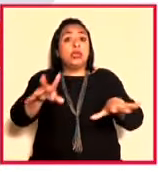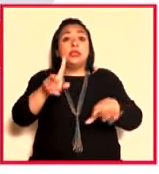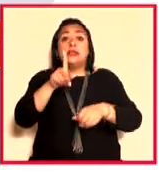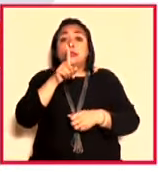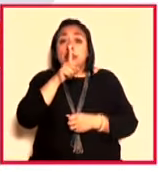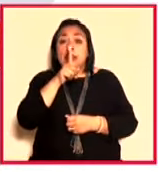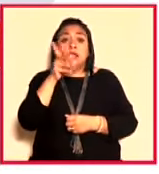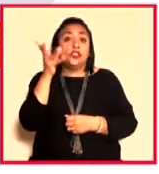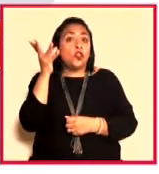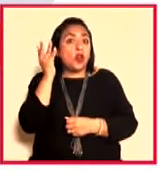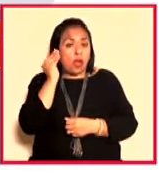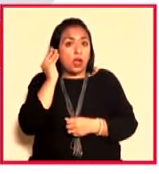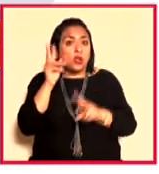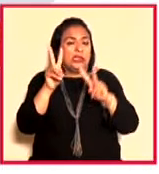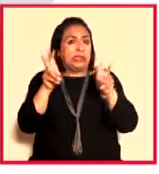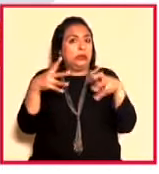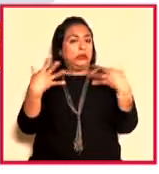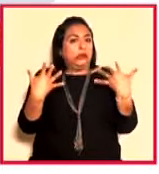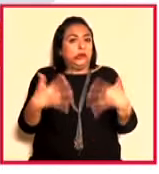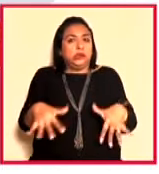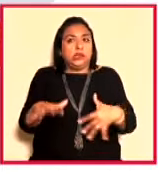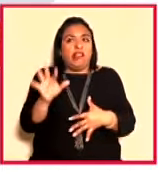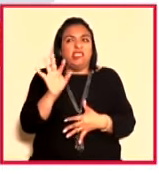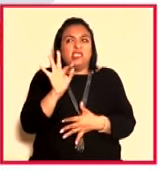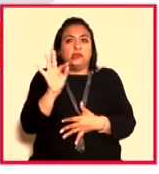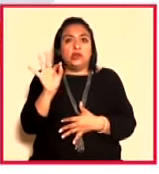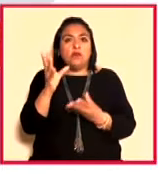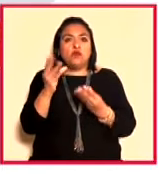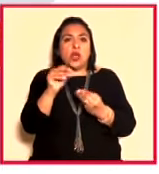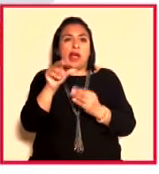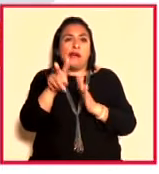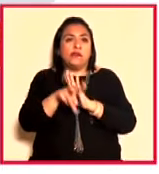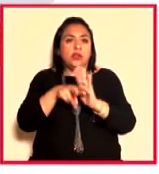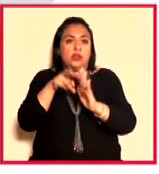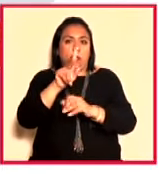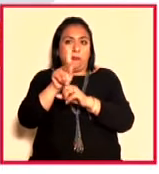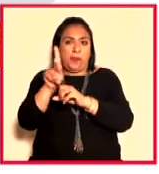un tema polémico y que causó ámpula en los medios audiovisuales de nuestro país.